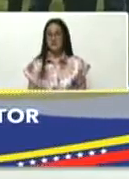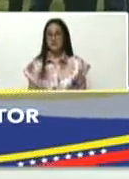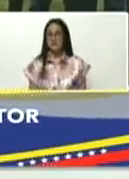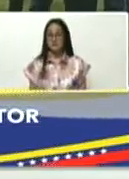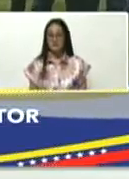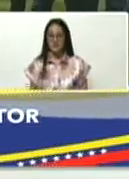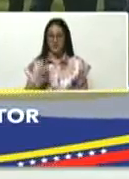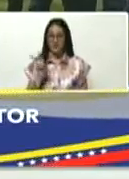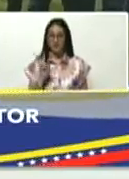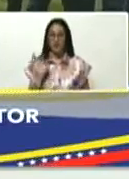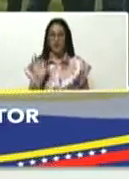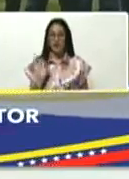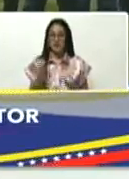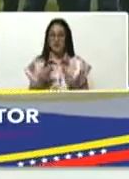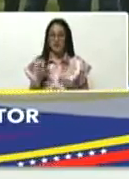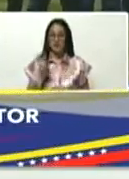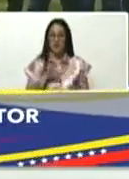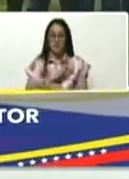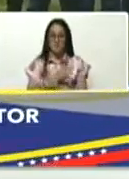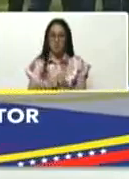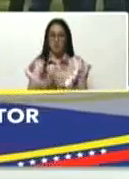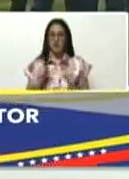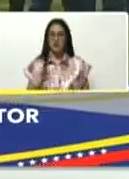Venezuela, construyendo la Venezuela potencia.